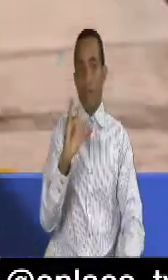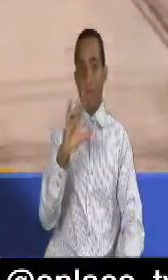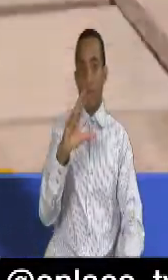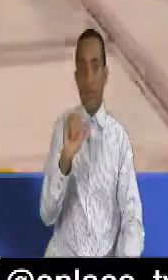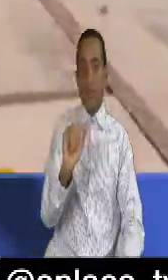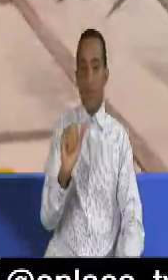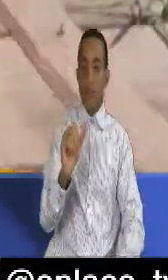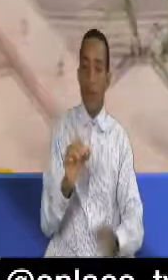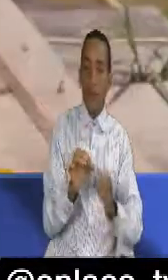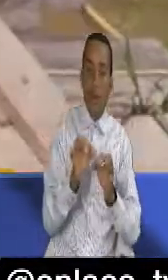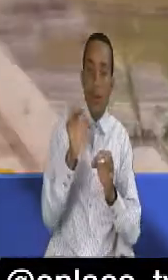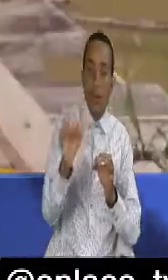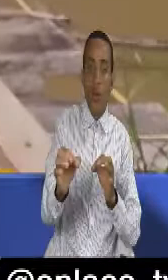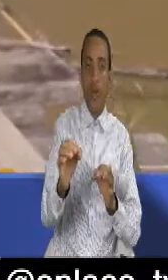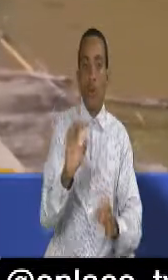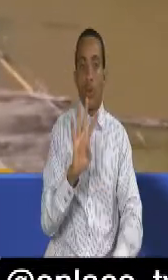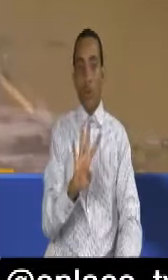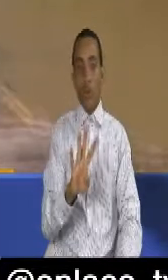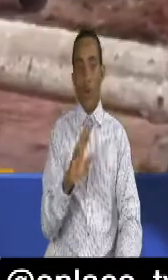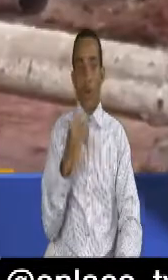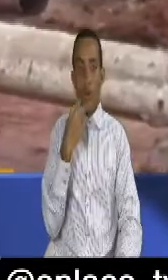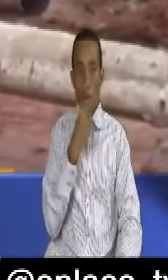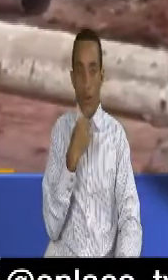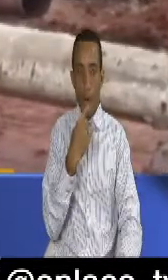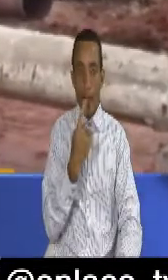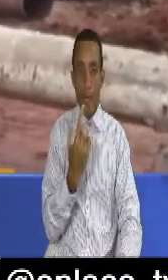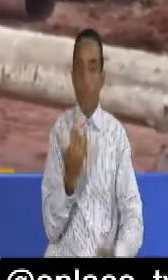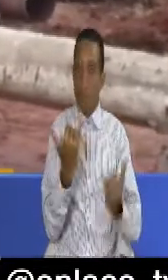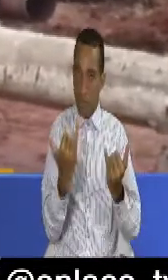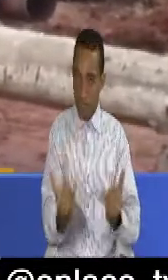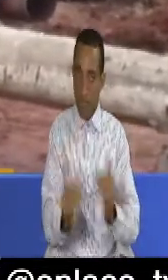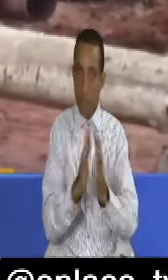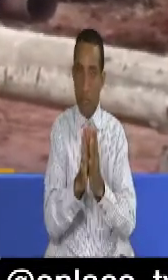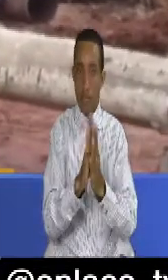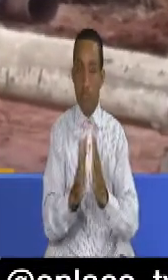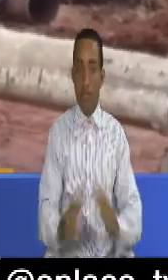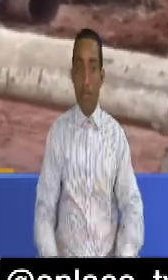Cuatro Bocas del corregimiento del centro. Esto y más de su interés en minutos.